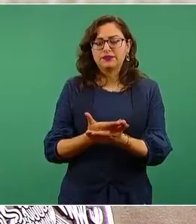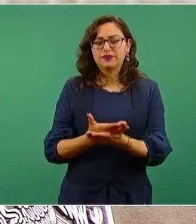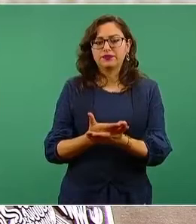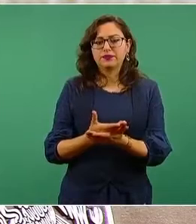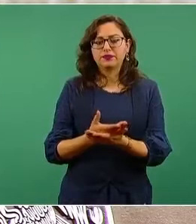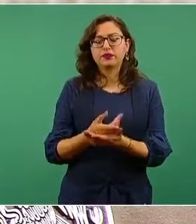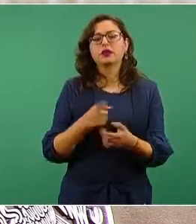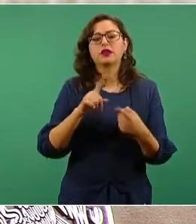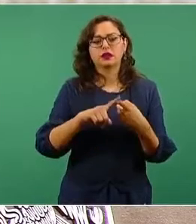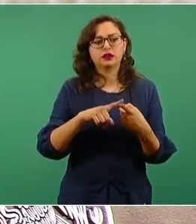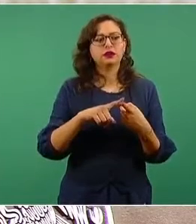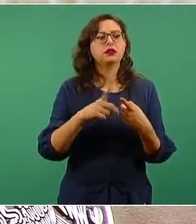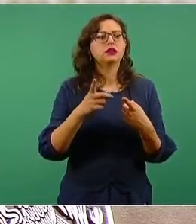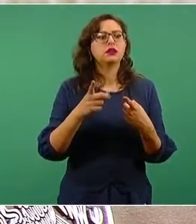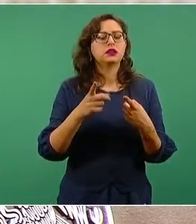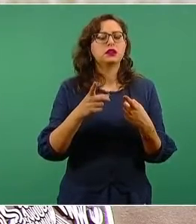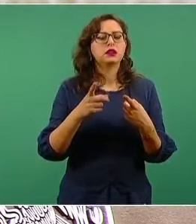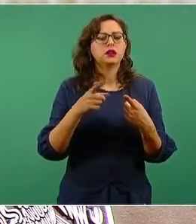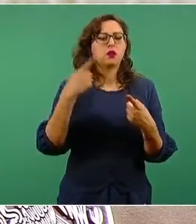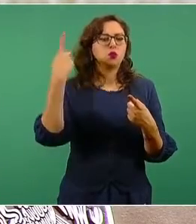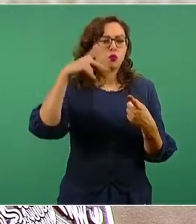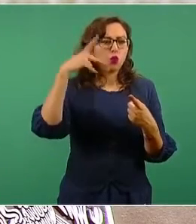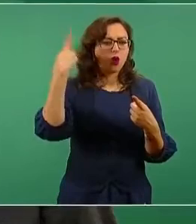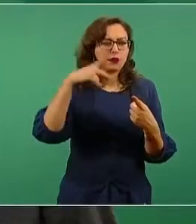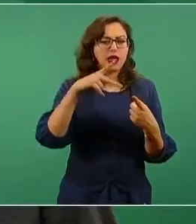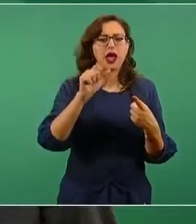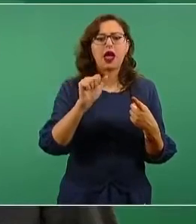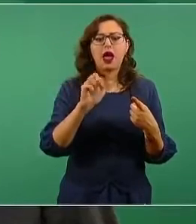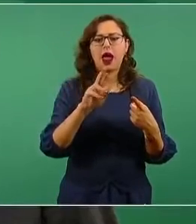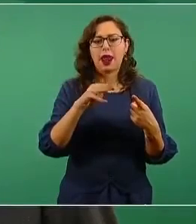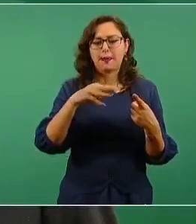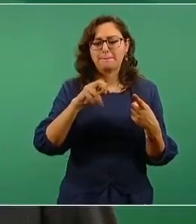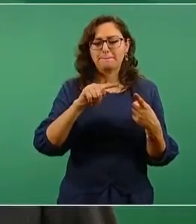legislador Armenta de Puebla,